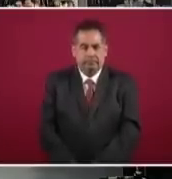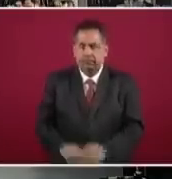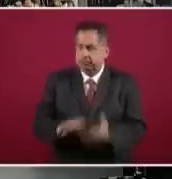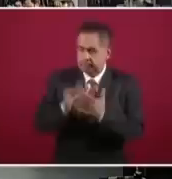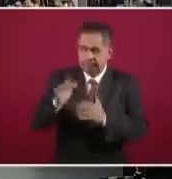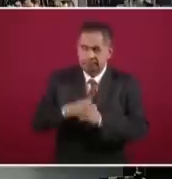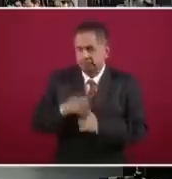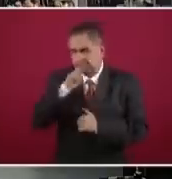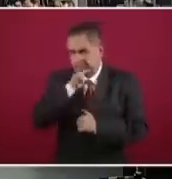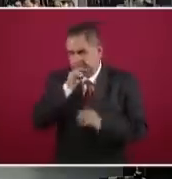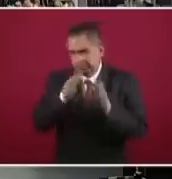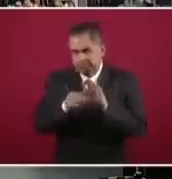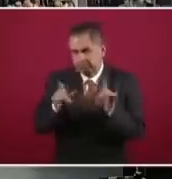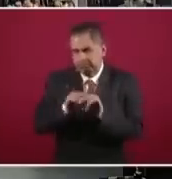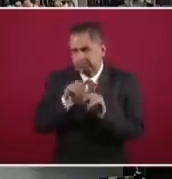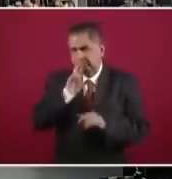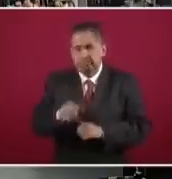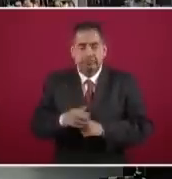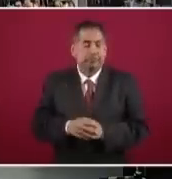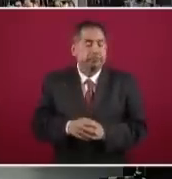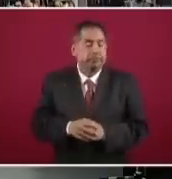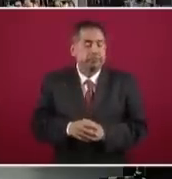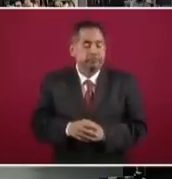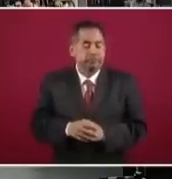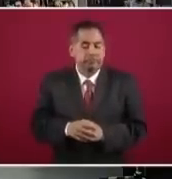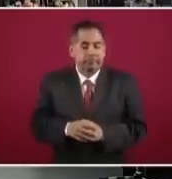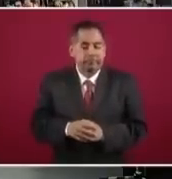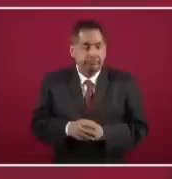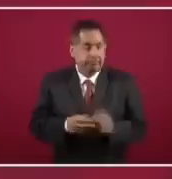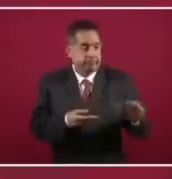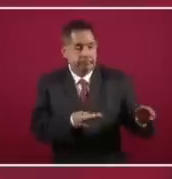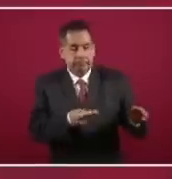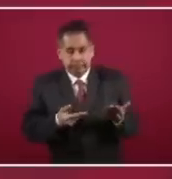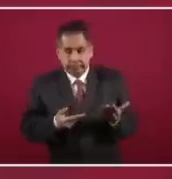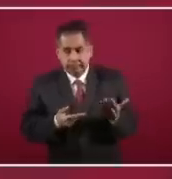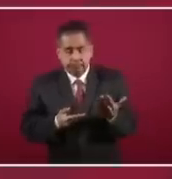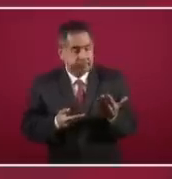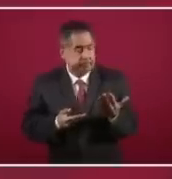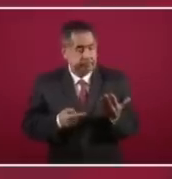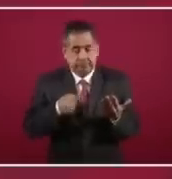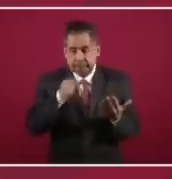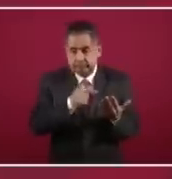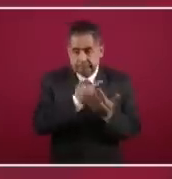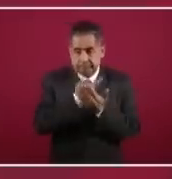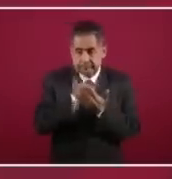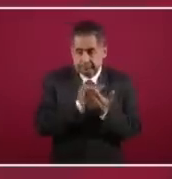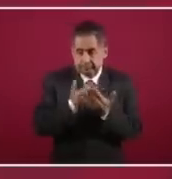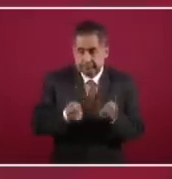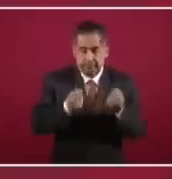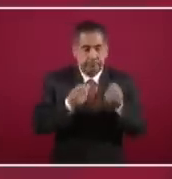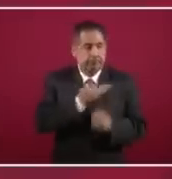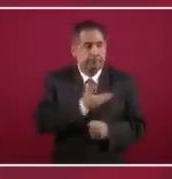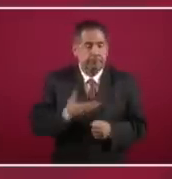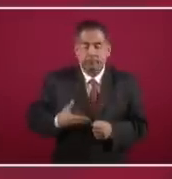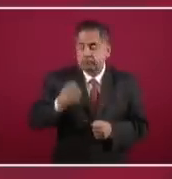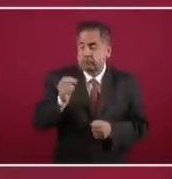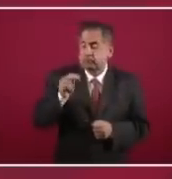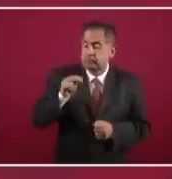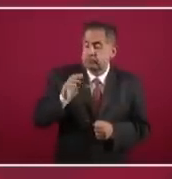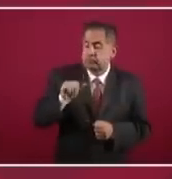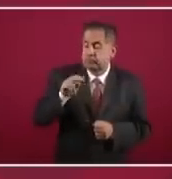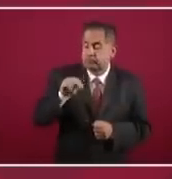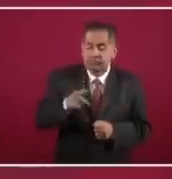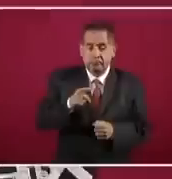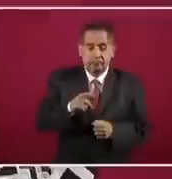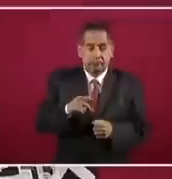Gracias. Muy rápidamente, las cifras que nos proporcionó el presidente Concanaco son cifras